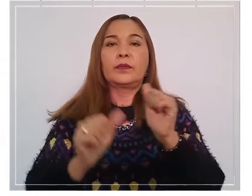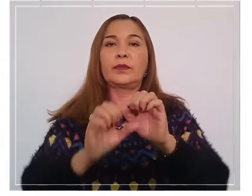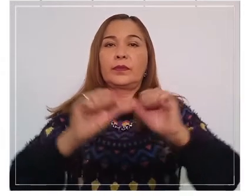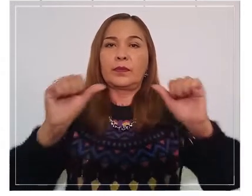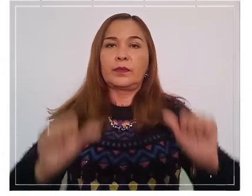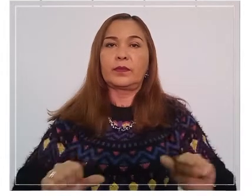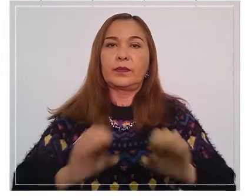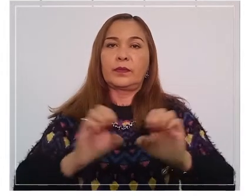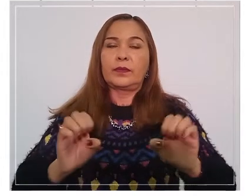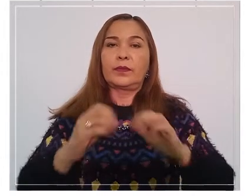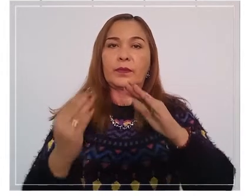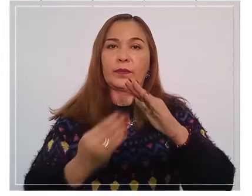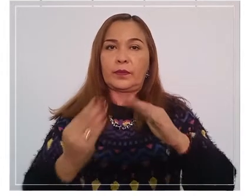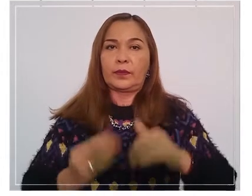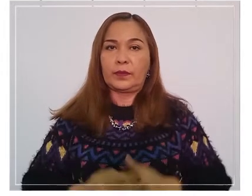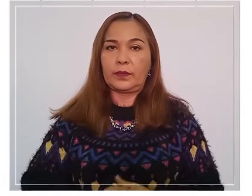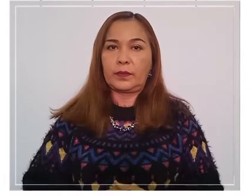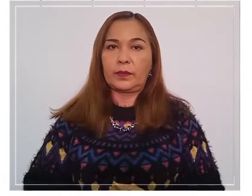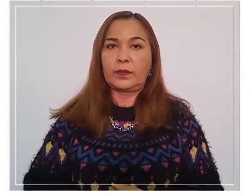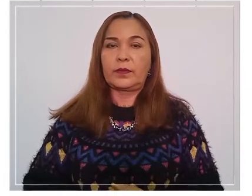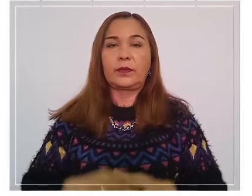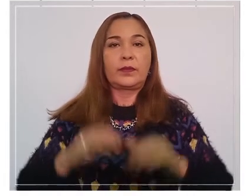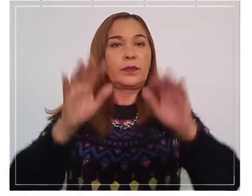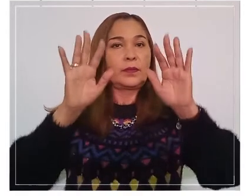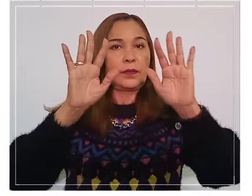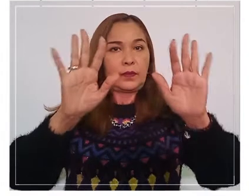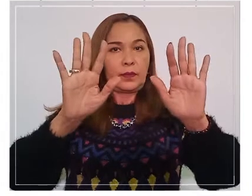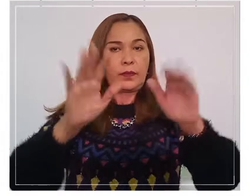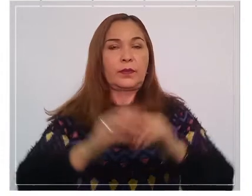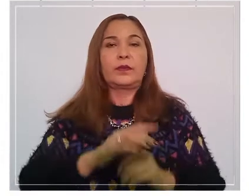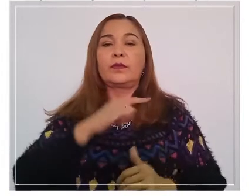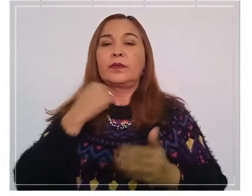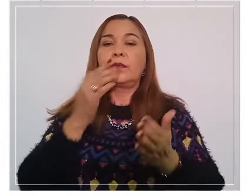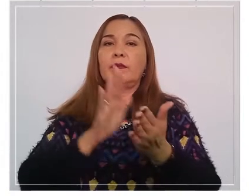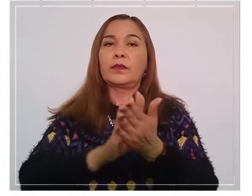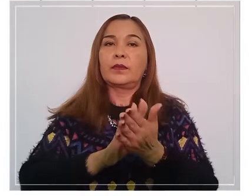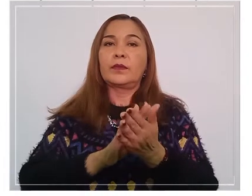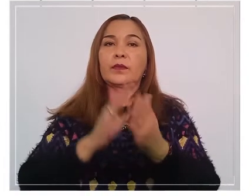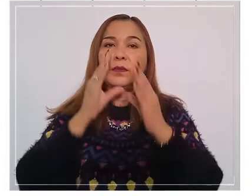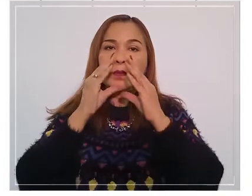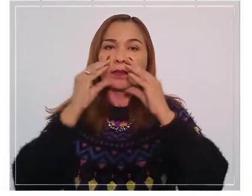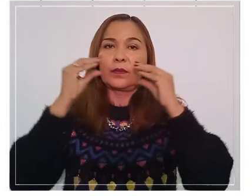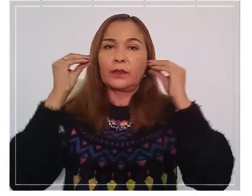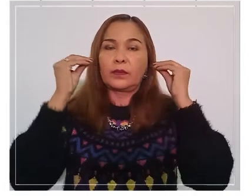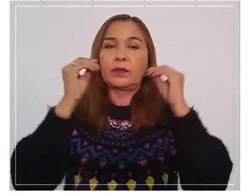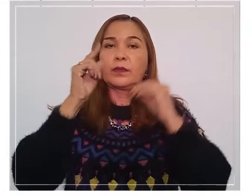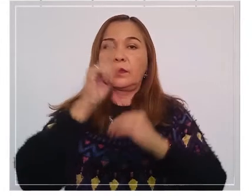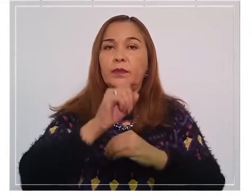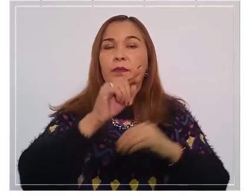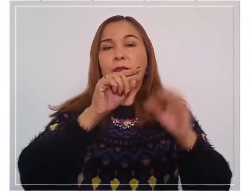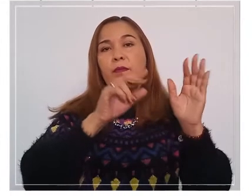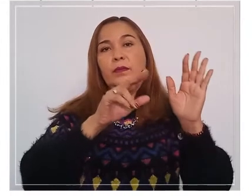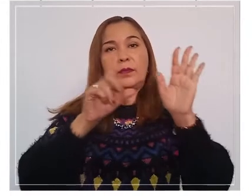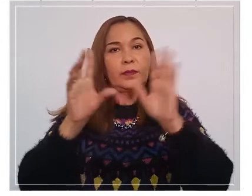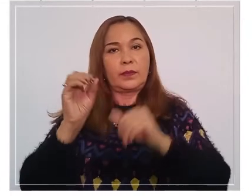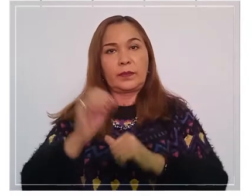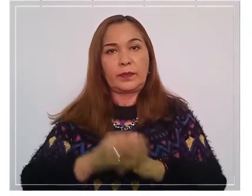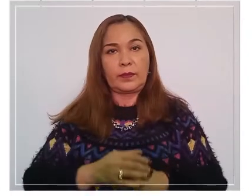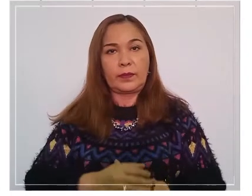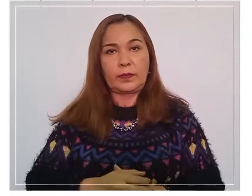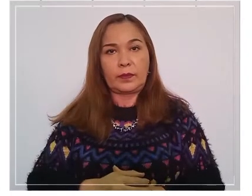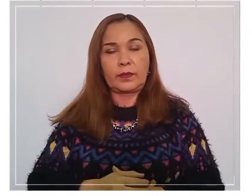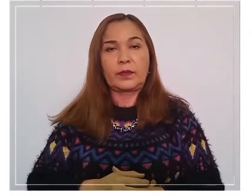de educación básica día 10 muerte de ezequiel zamora 1880